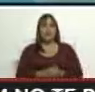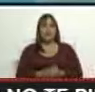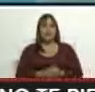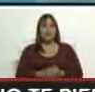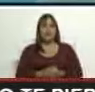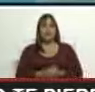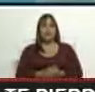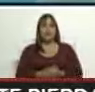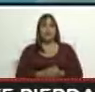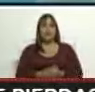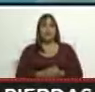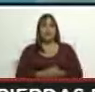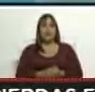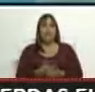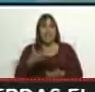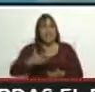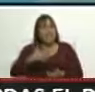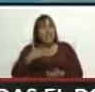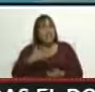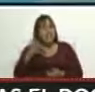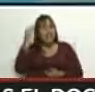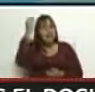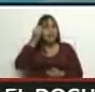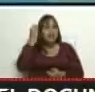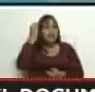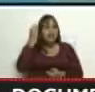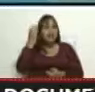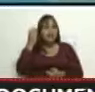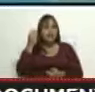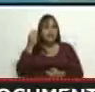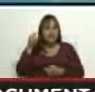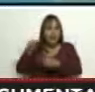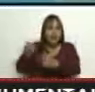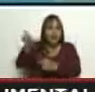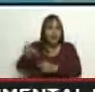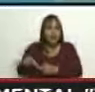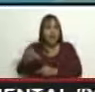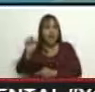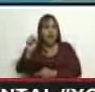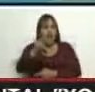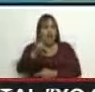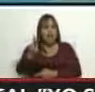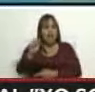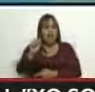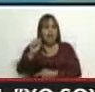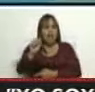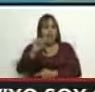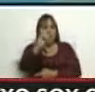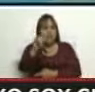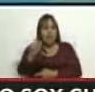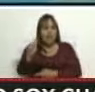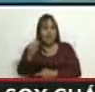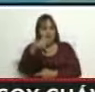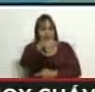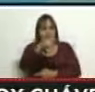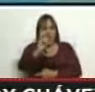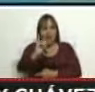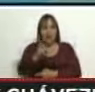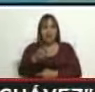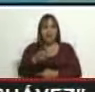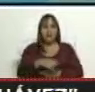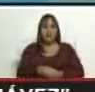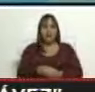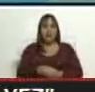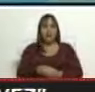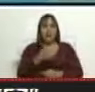Y uno ahí siente y piensa, ahí está Jorge Arriaza, ¿no? Bueno, ahí está el compañero Jorge Arriaza, que